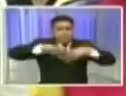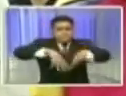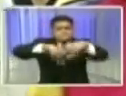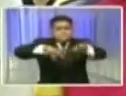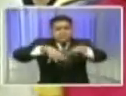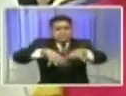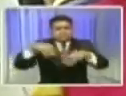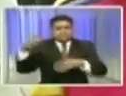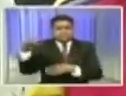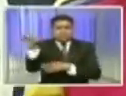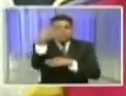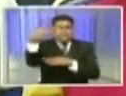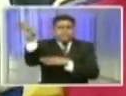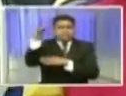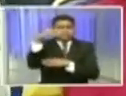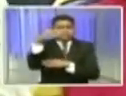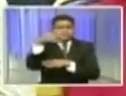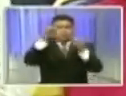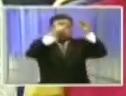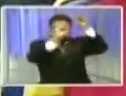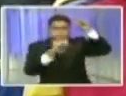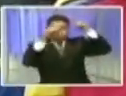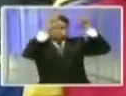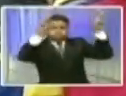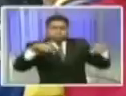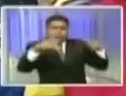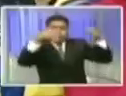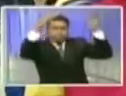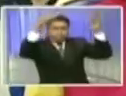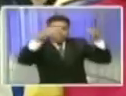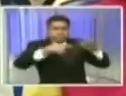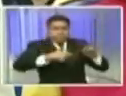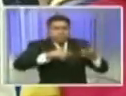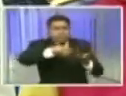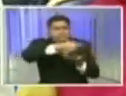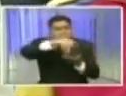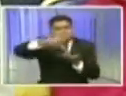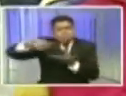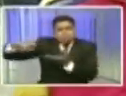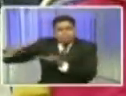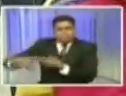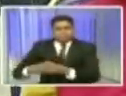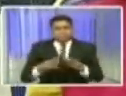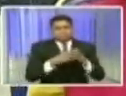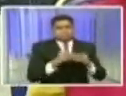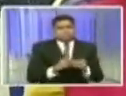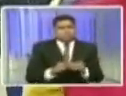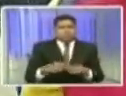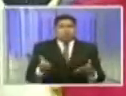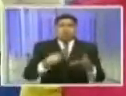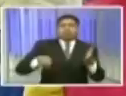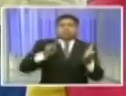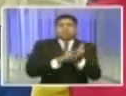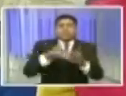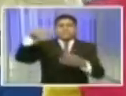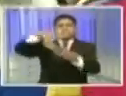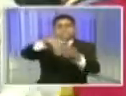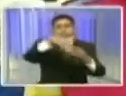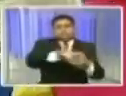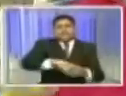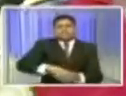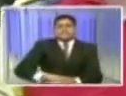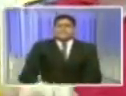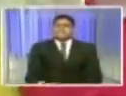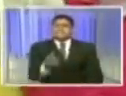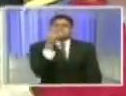la bandera, con el afiche, con el volante. Cuando nos toque ir a votar otra vez, no se puede quedar